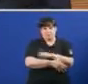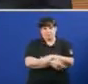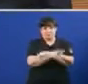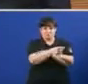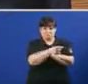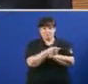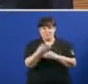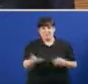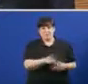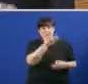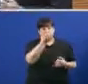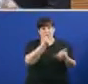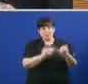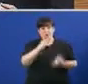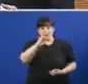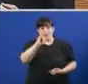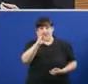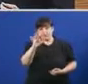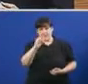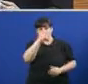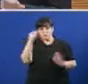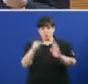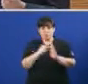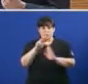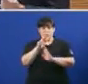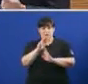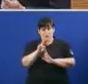sanitario do CIS do ano 2013.